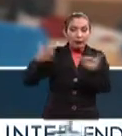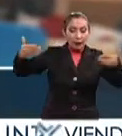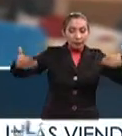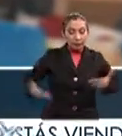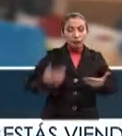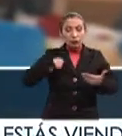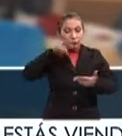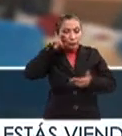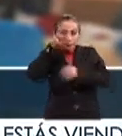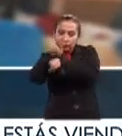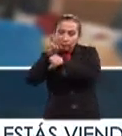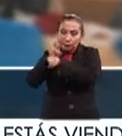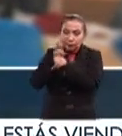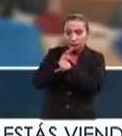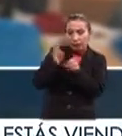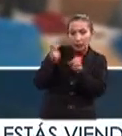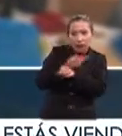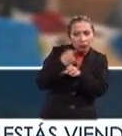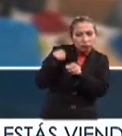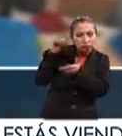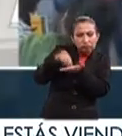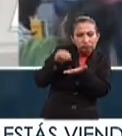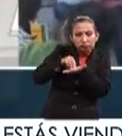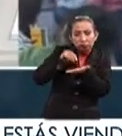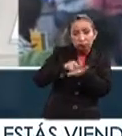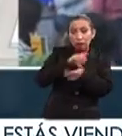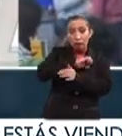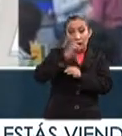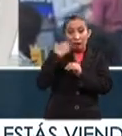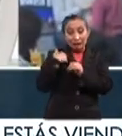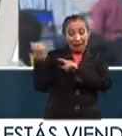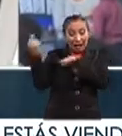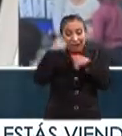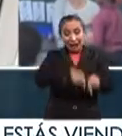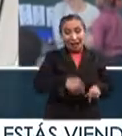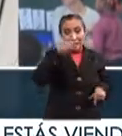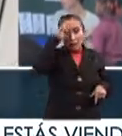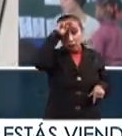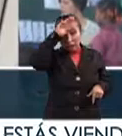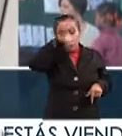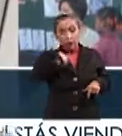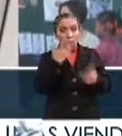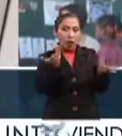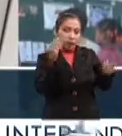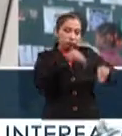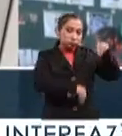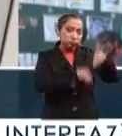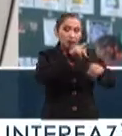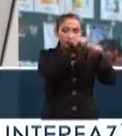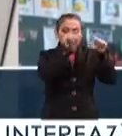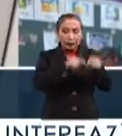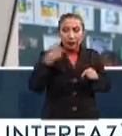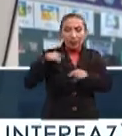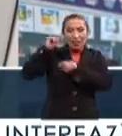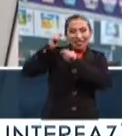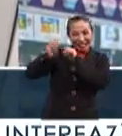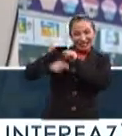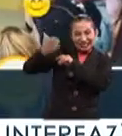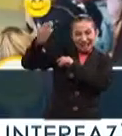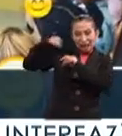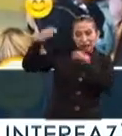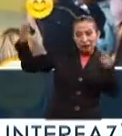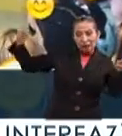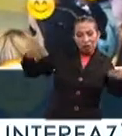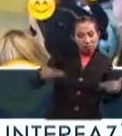con lo que estábamos observando. Y luego cuando llegué aquí a Monterrey hice mi tesis comparando la tesis que había hecho